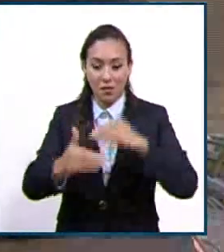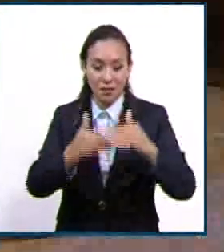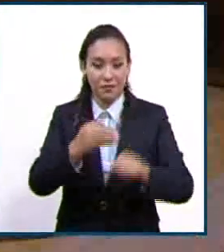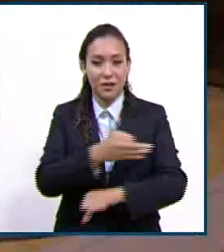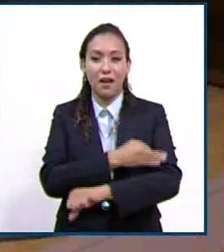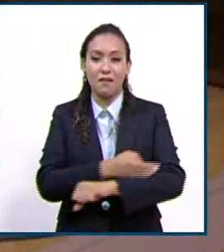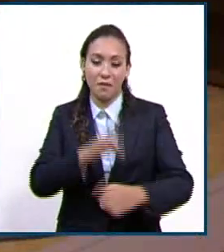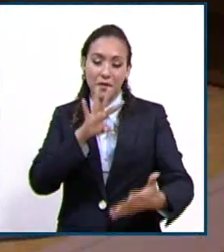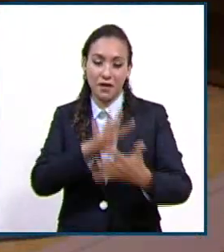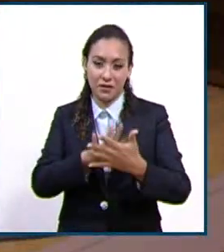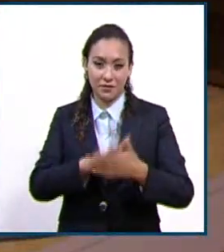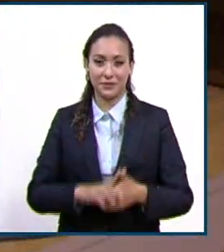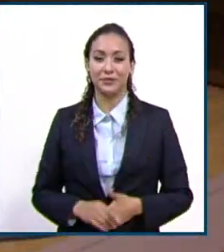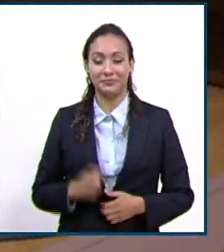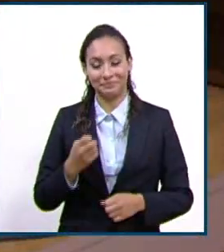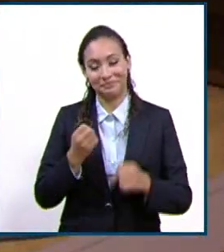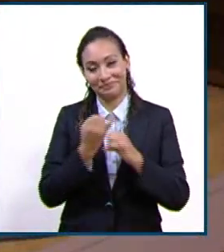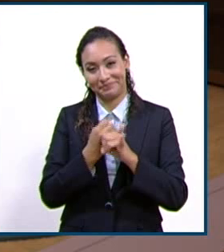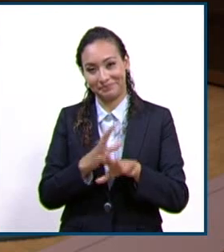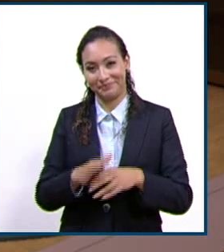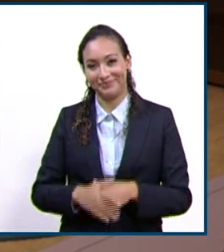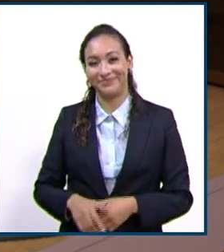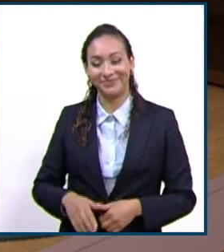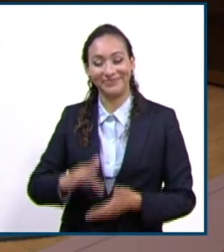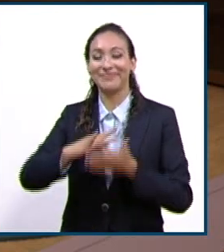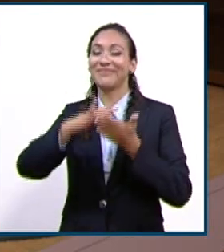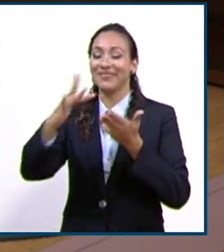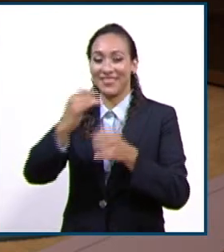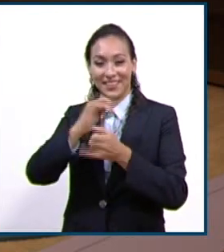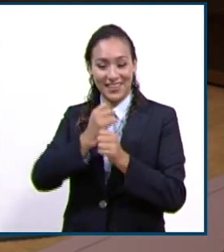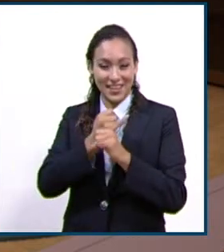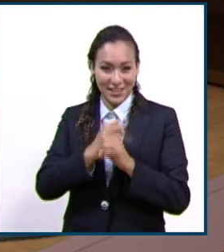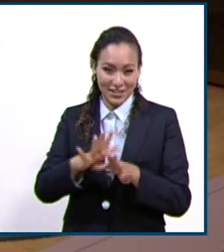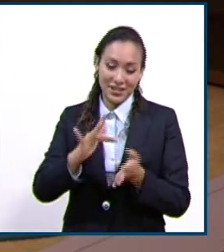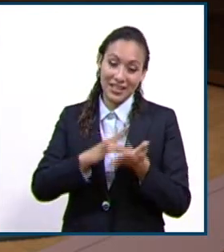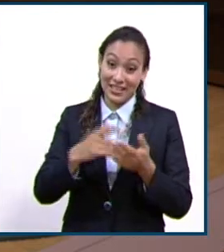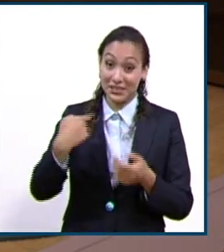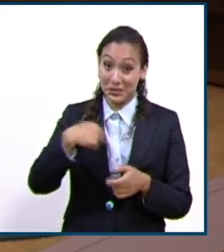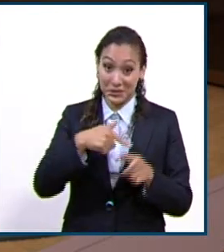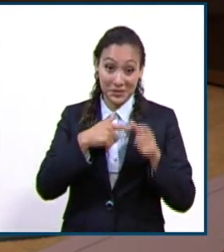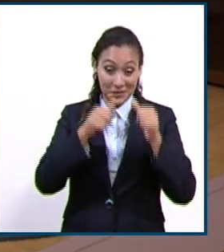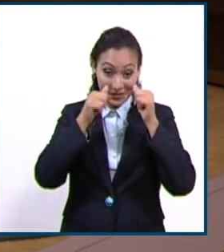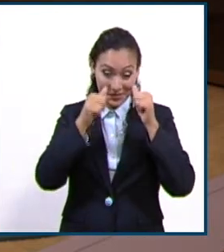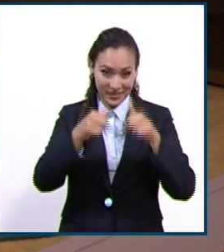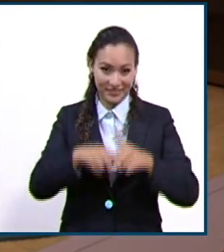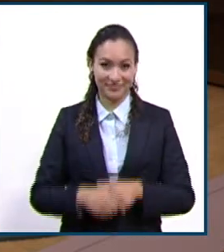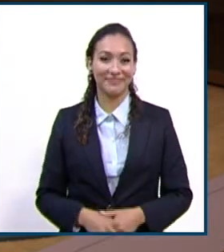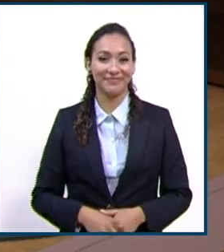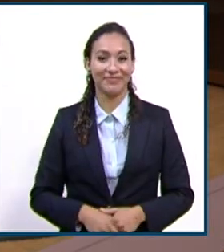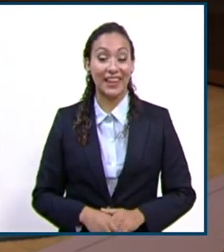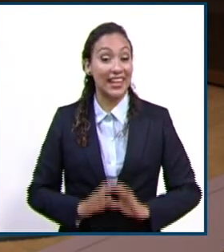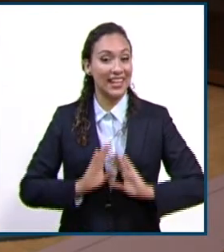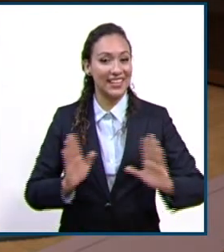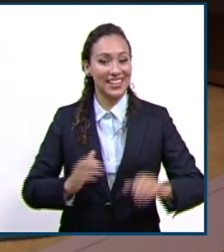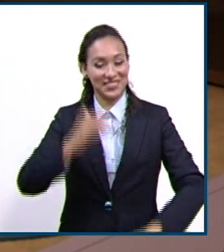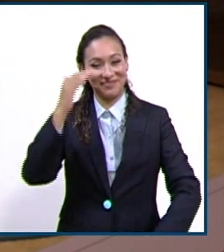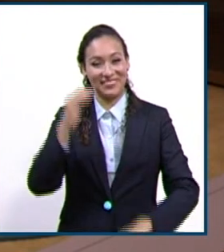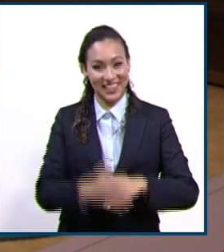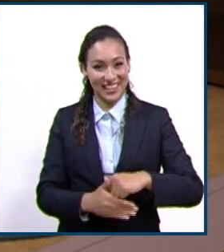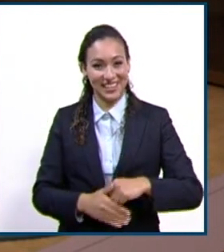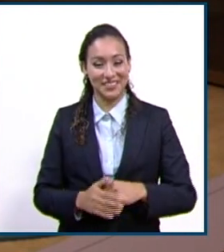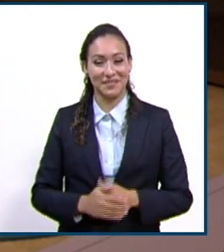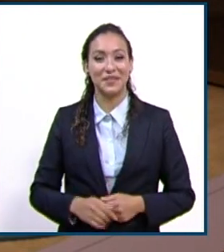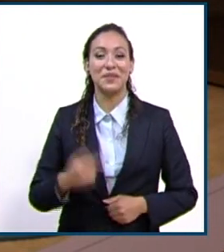información que tenemos. Gracias, Juan Carlos. Como siempre, estaremos pendientes de la información. Así concluimos esta emisión.